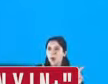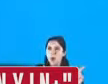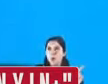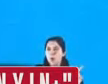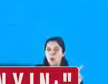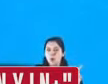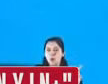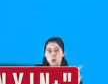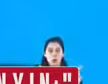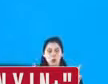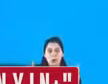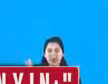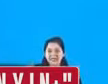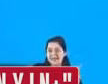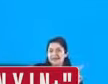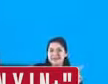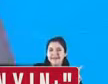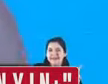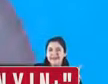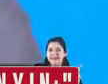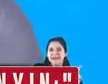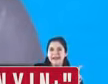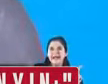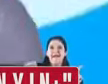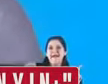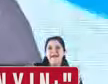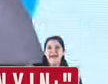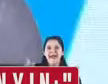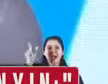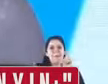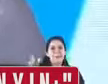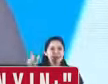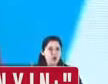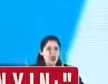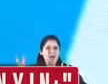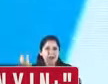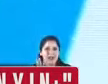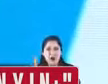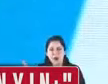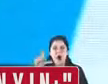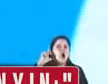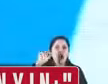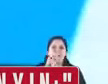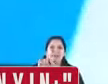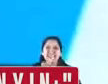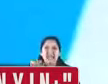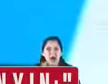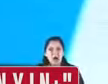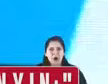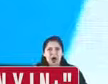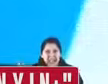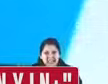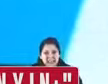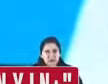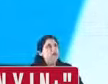como usted dice y los peronistas son golpistas y son golpistas dijo amigo